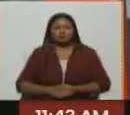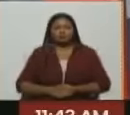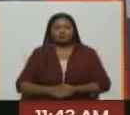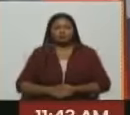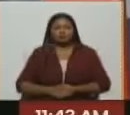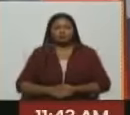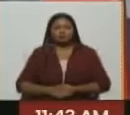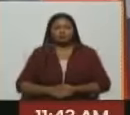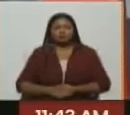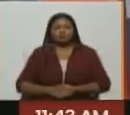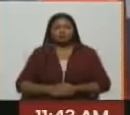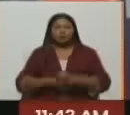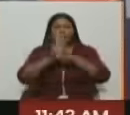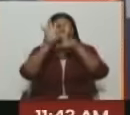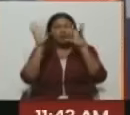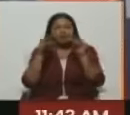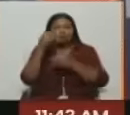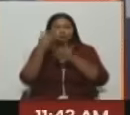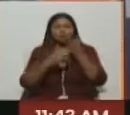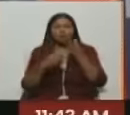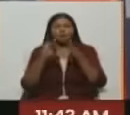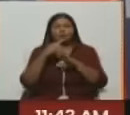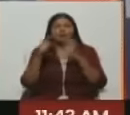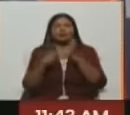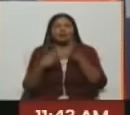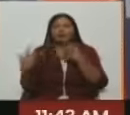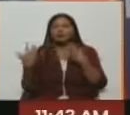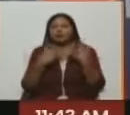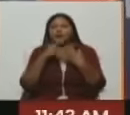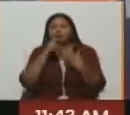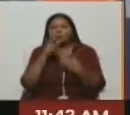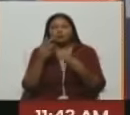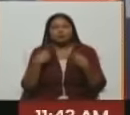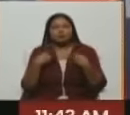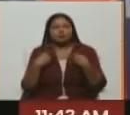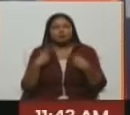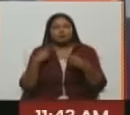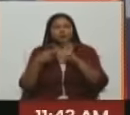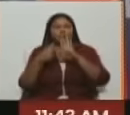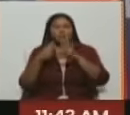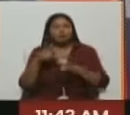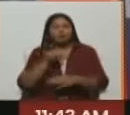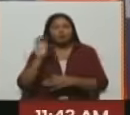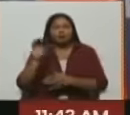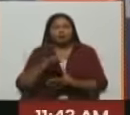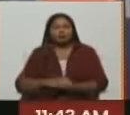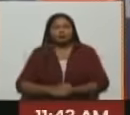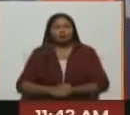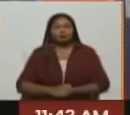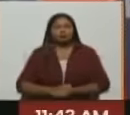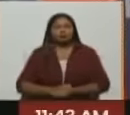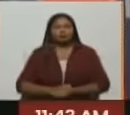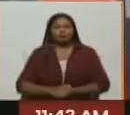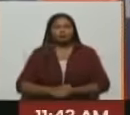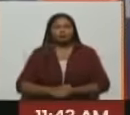el relato completo de la guerra híbrida que se ha lanzado contra este país a partir